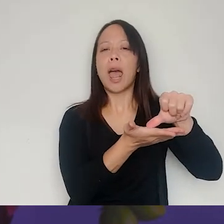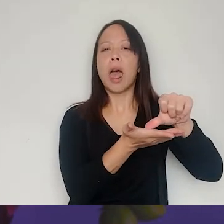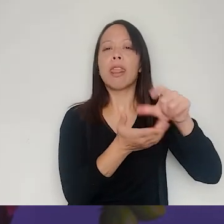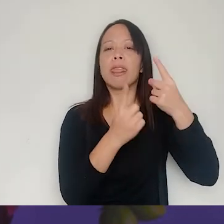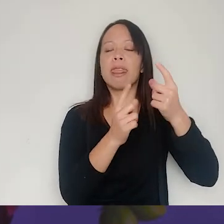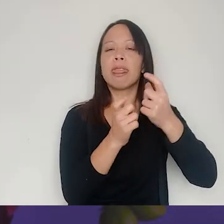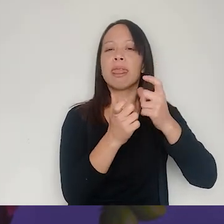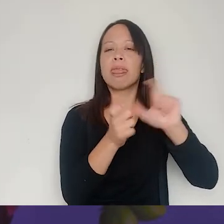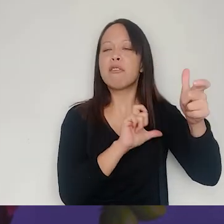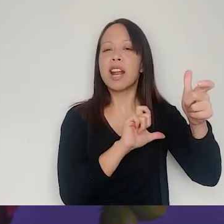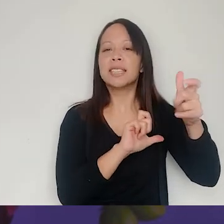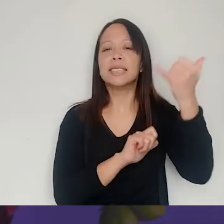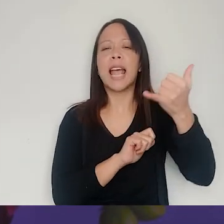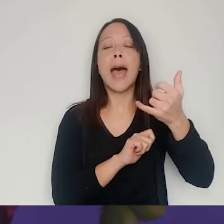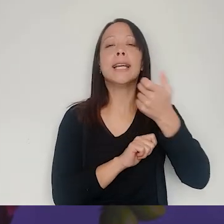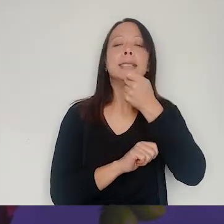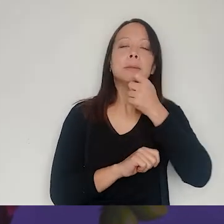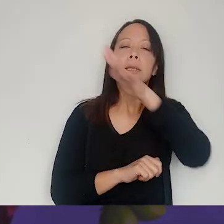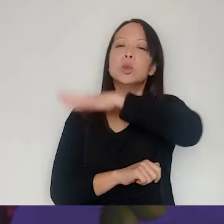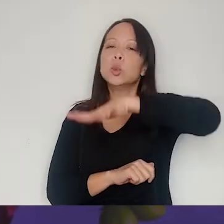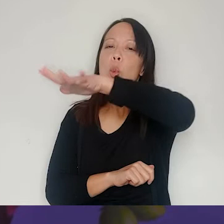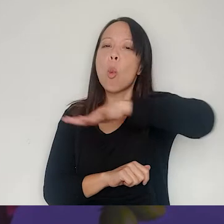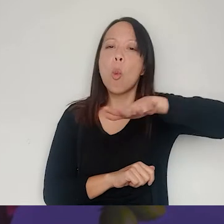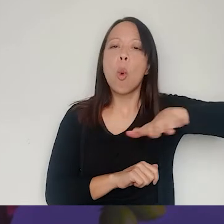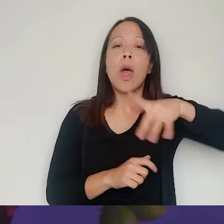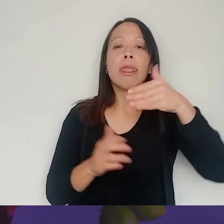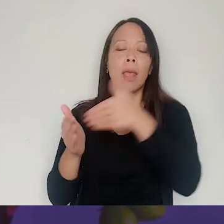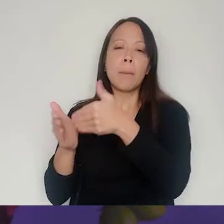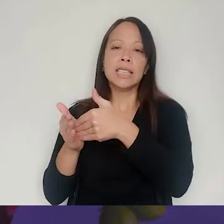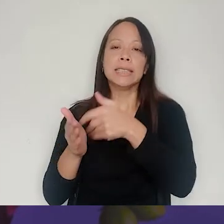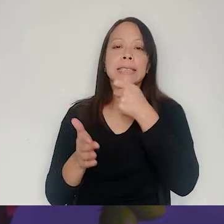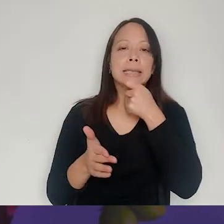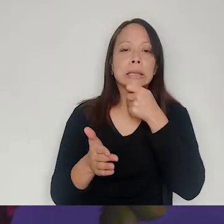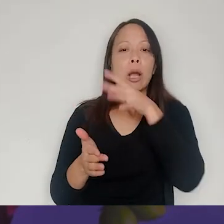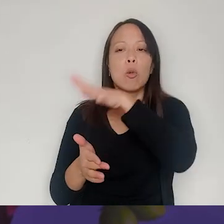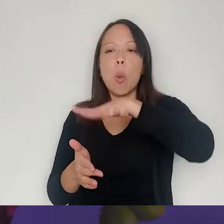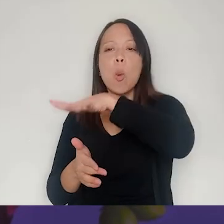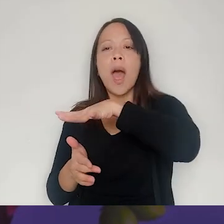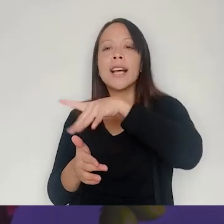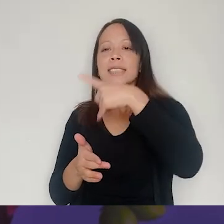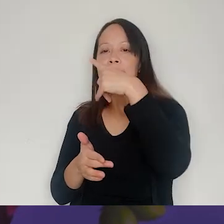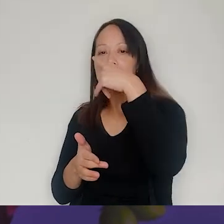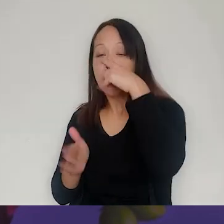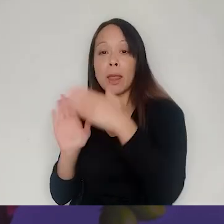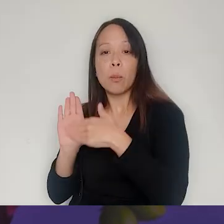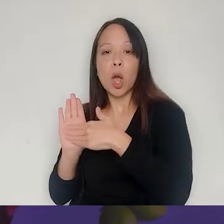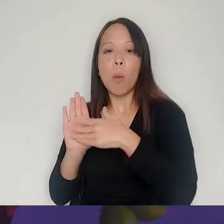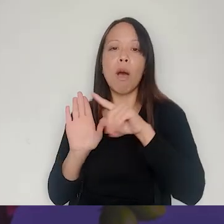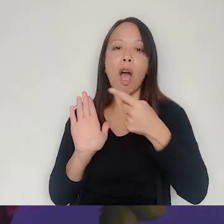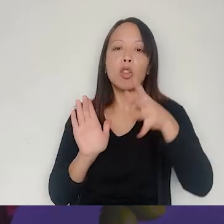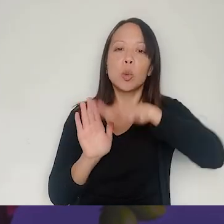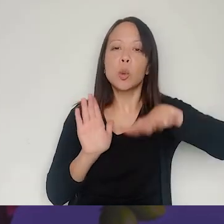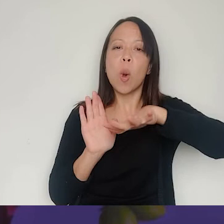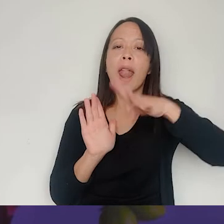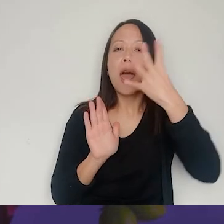puedes acceder a 7 pruebas y si vives en otra a 40. Es decir, el lugar de residencia condiciona totalmente el acceso